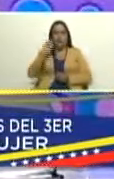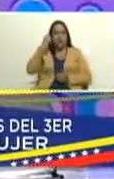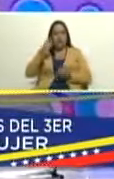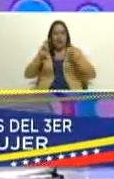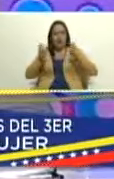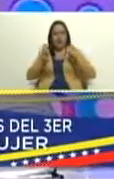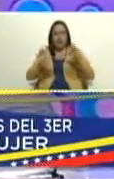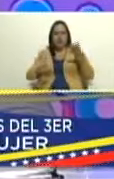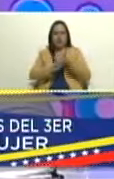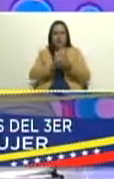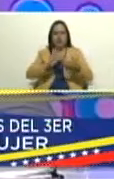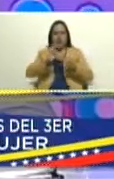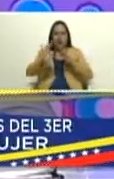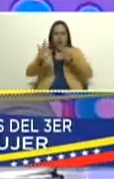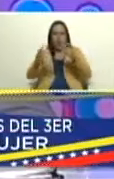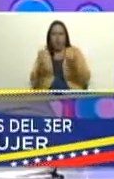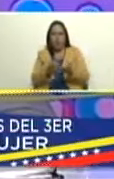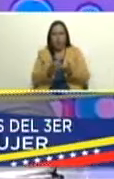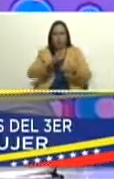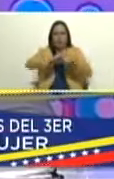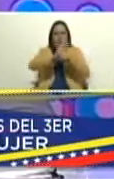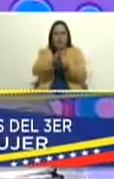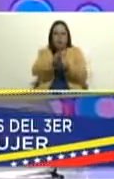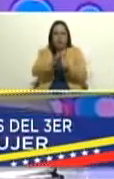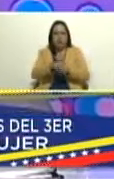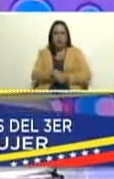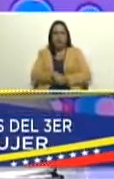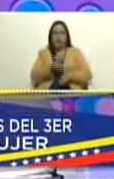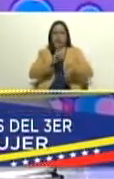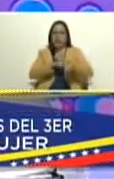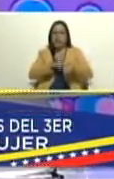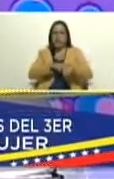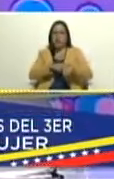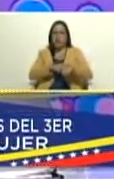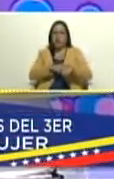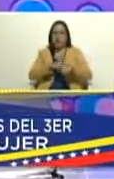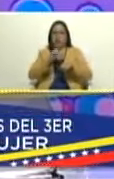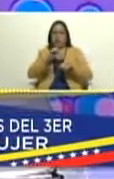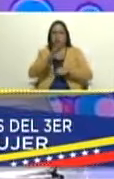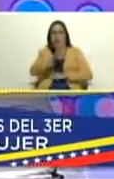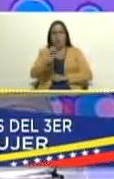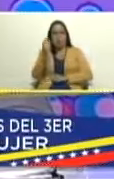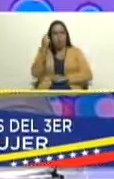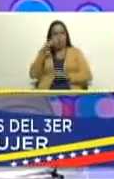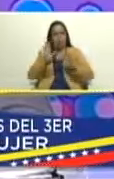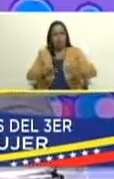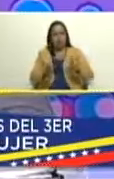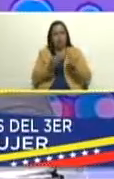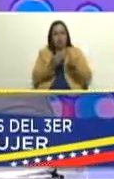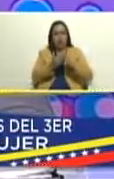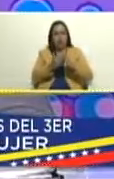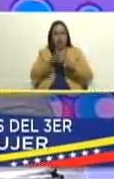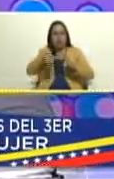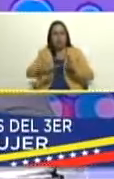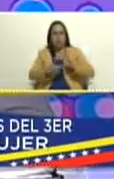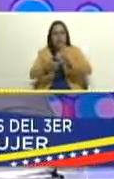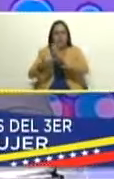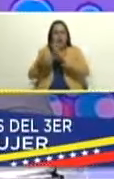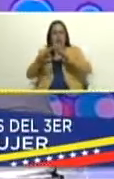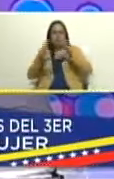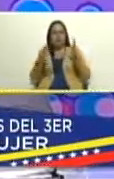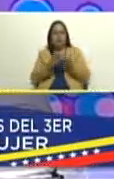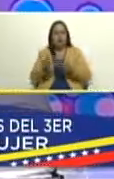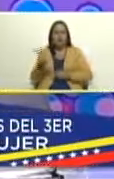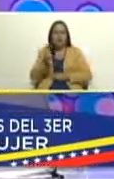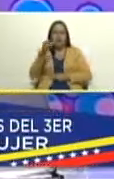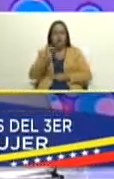COVID y el tema de la cuarentena, nosotros podemos decir con orgullo ante el mundo, Venezuela